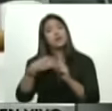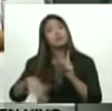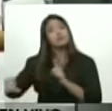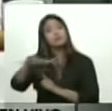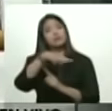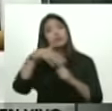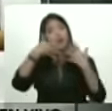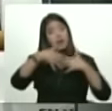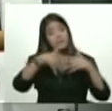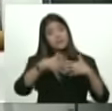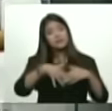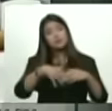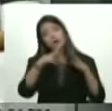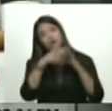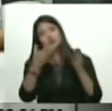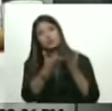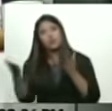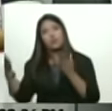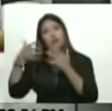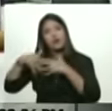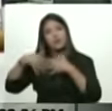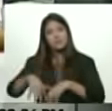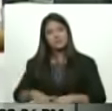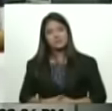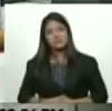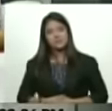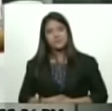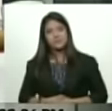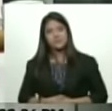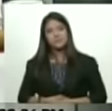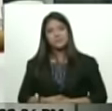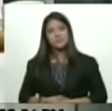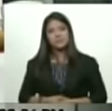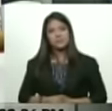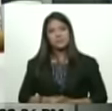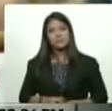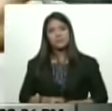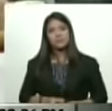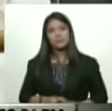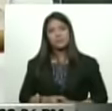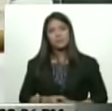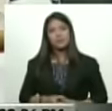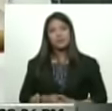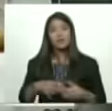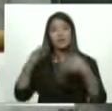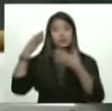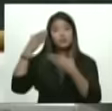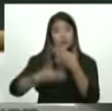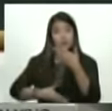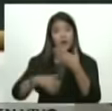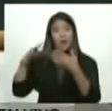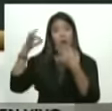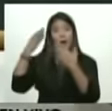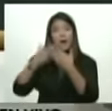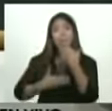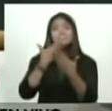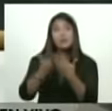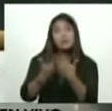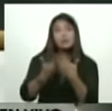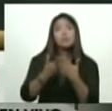a su actividad económica, sino la de todos los empresarios? Bueno, mira, el RUSAC en términos de exportaciones, yo